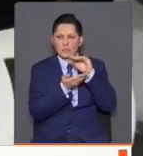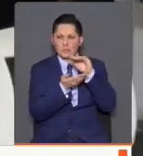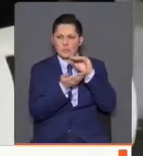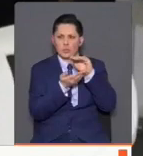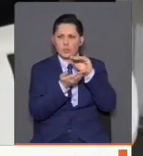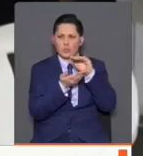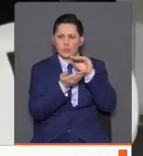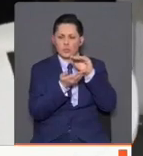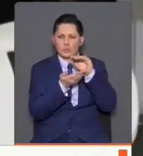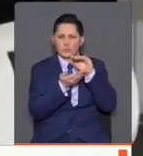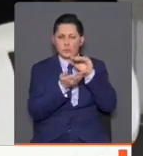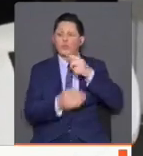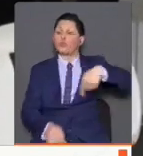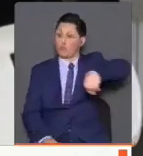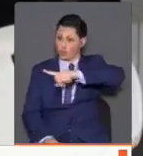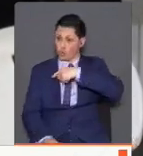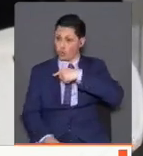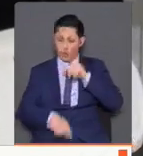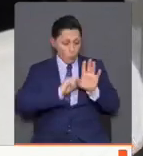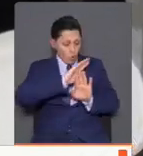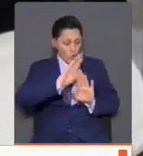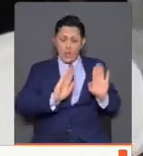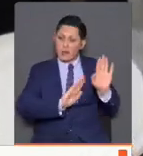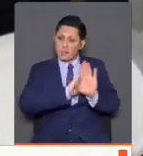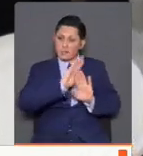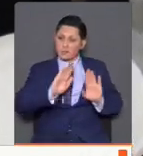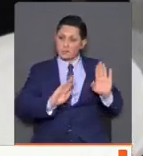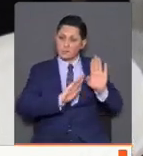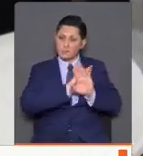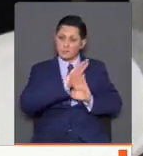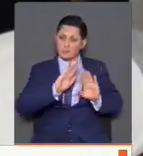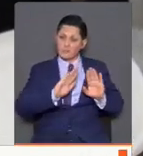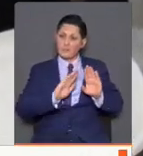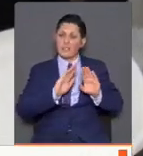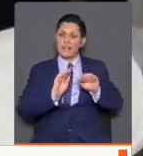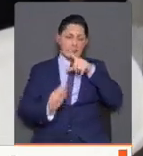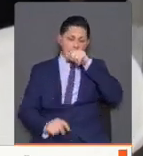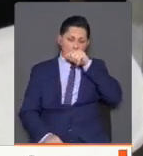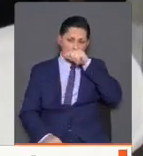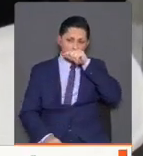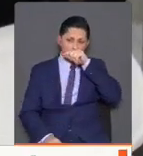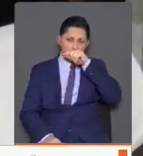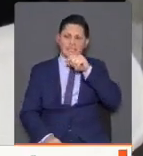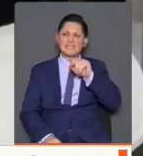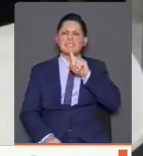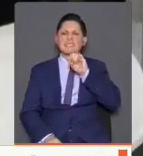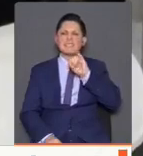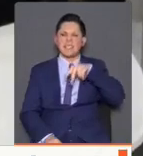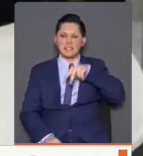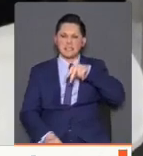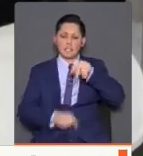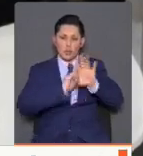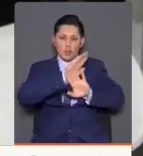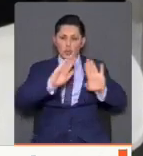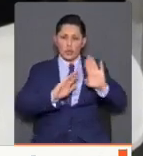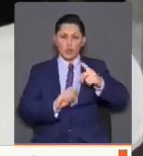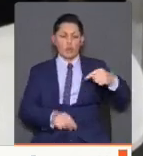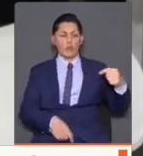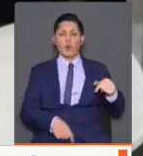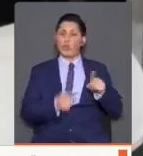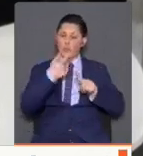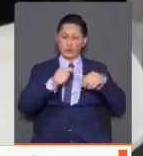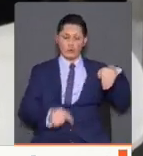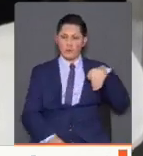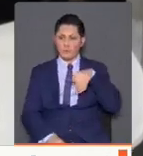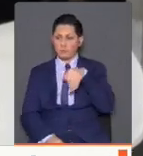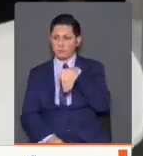acá respecto al gaviotín. Incluso nosotros, gente que viene de otros lados y no conoce los caminos, nosotros vamos y le indicamos por dónde